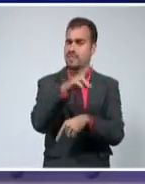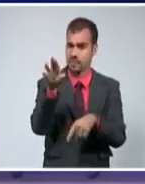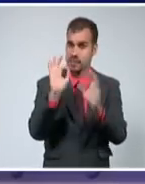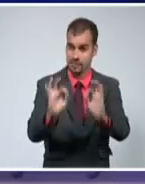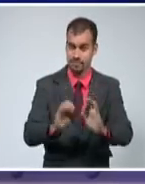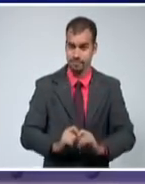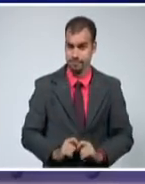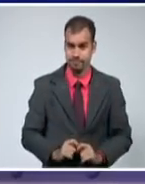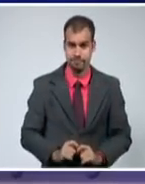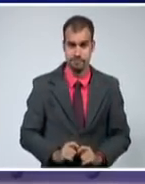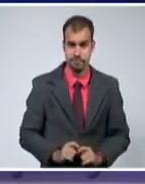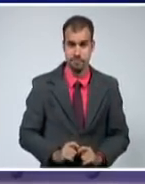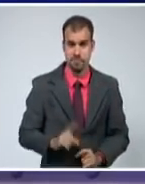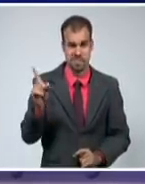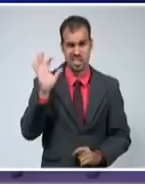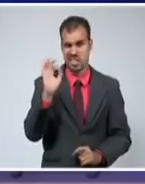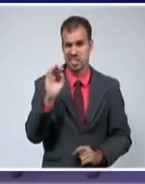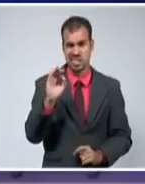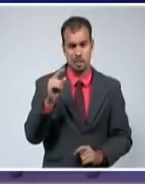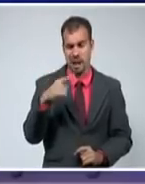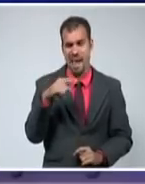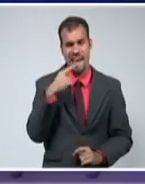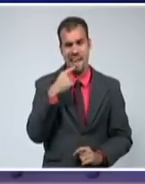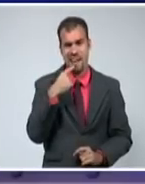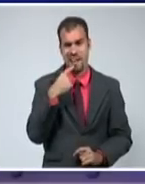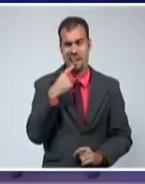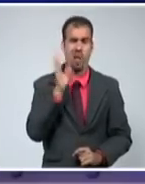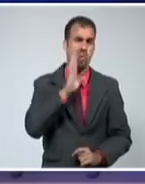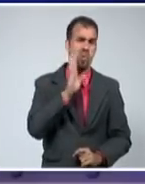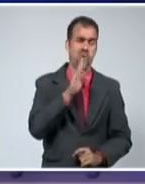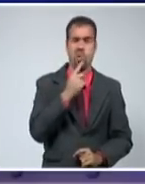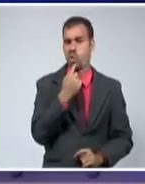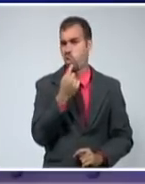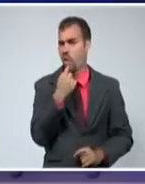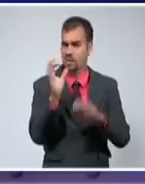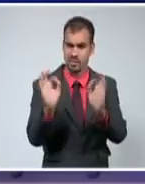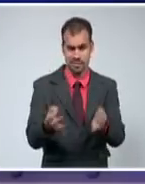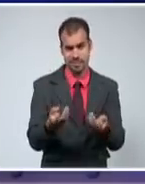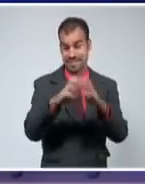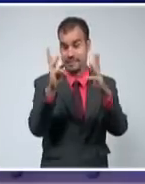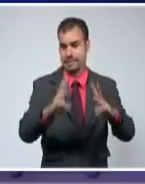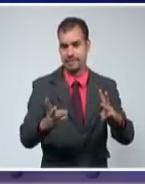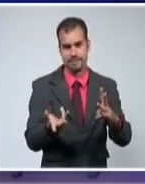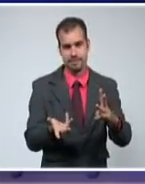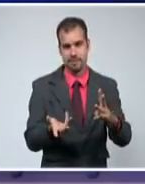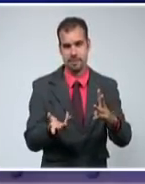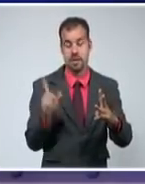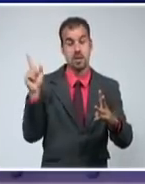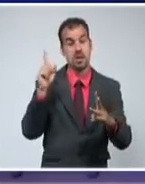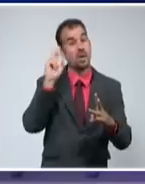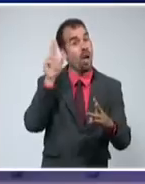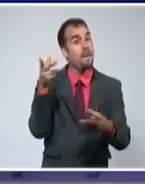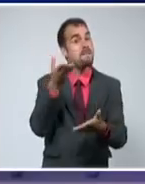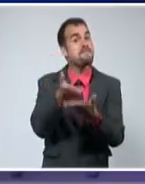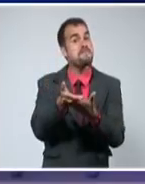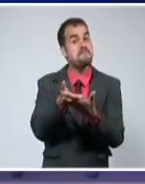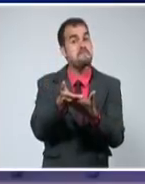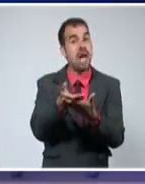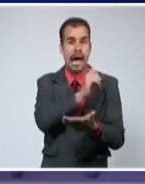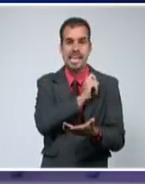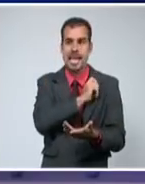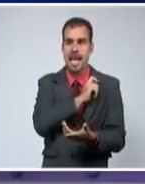utilizando lenguaje agresivo y obsceno en redes sociales y siempre hay que decirlo recordar que solicitó públicamente una invasión